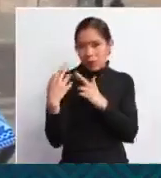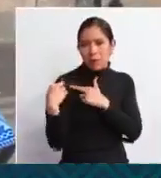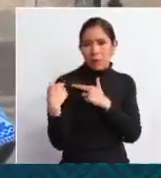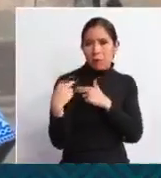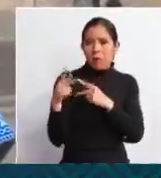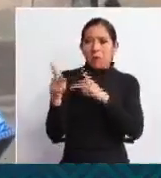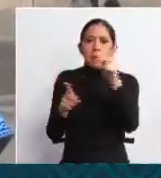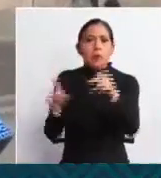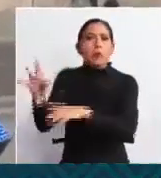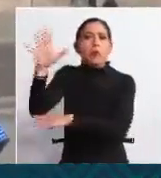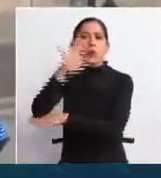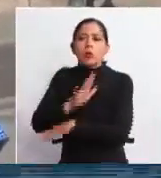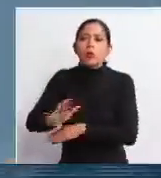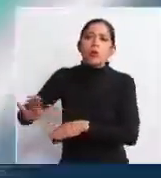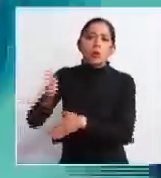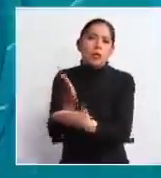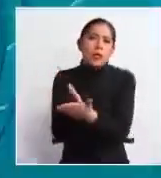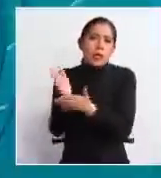pueblo boliviano.